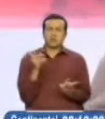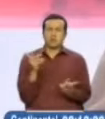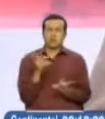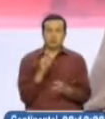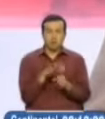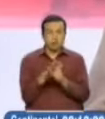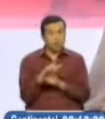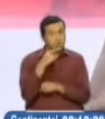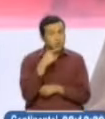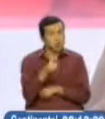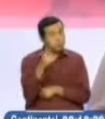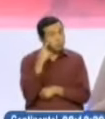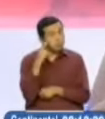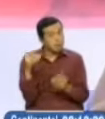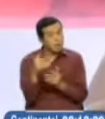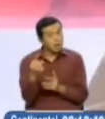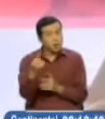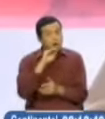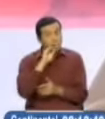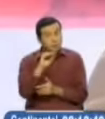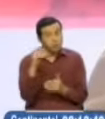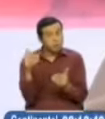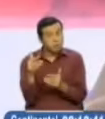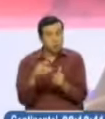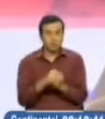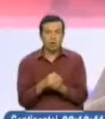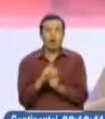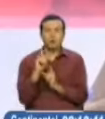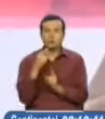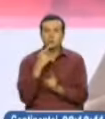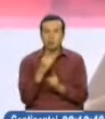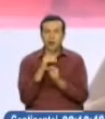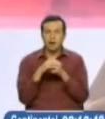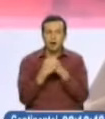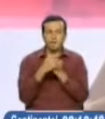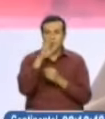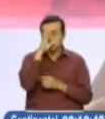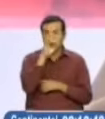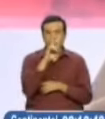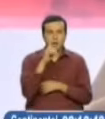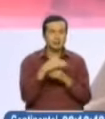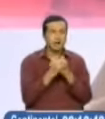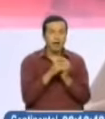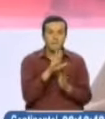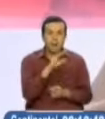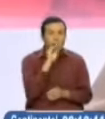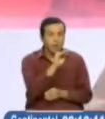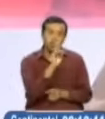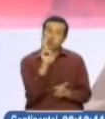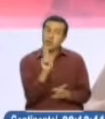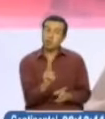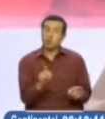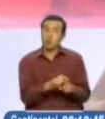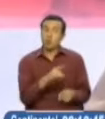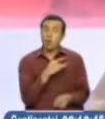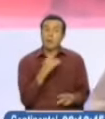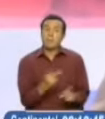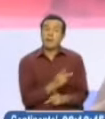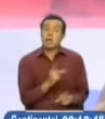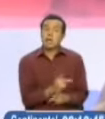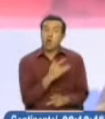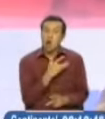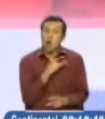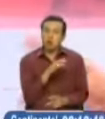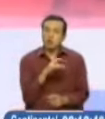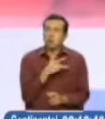apelar al miedo, apelar a este tipo de cosas funciona muy bien. Es decir, a la derecha le ha funcionado muy bien. Ahí creo que hay que reconocerles que tuvieron una estrategia,